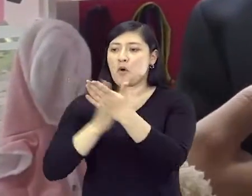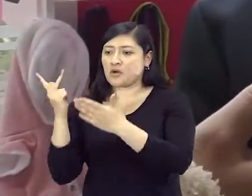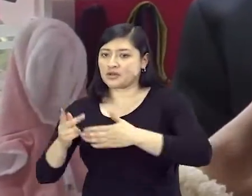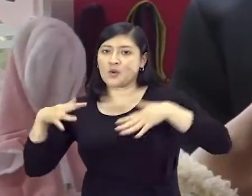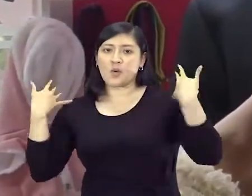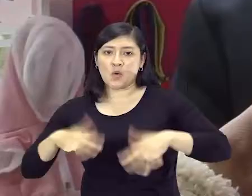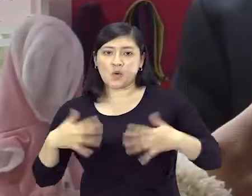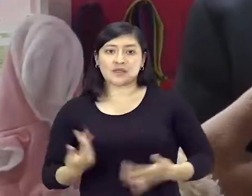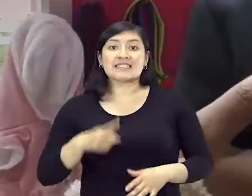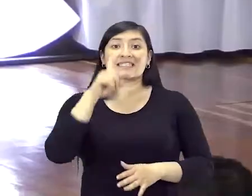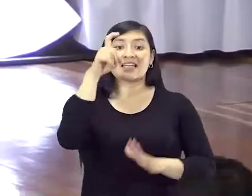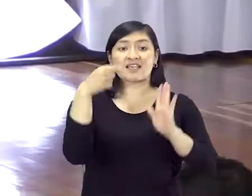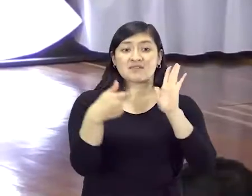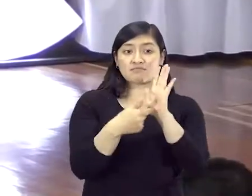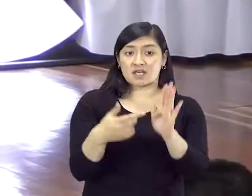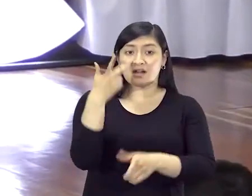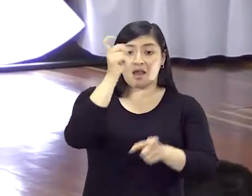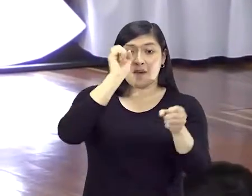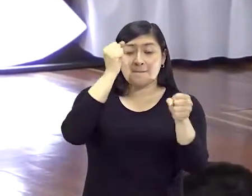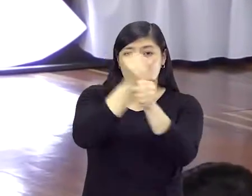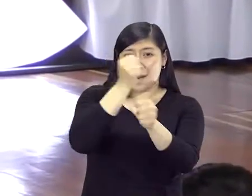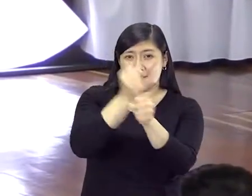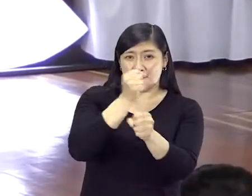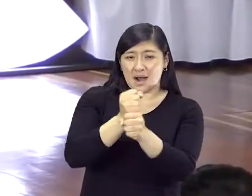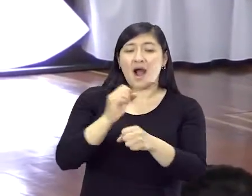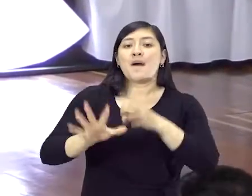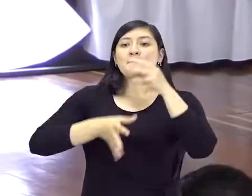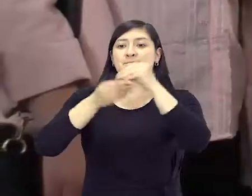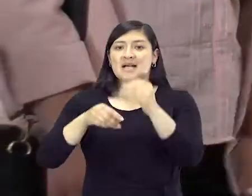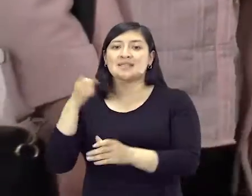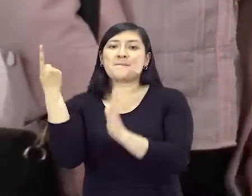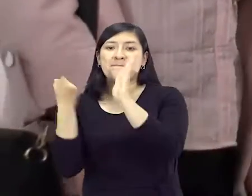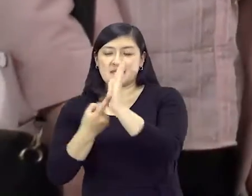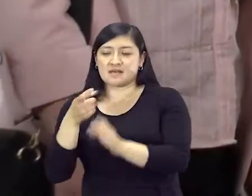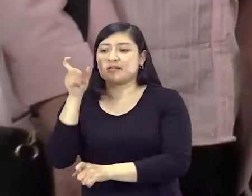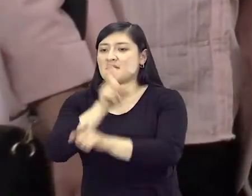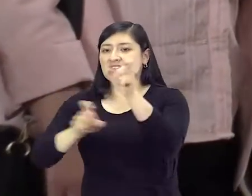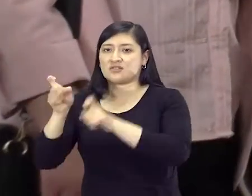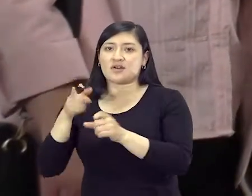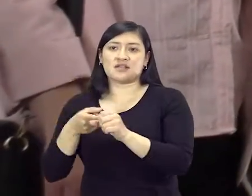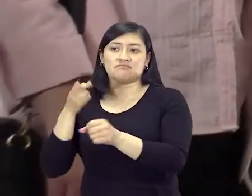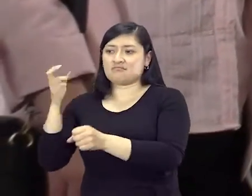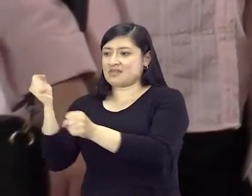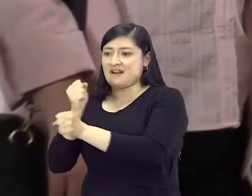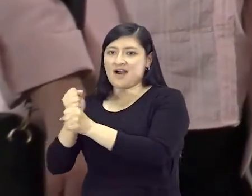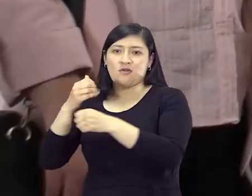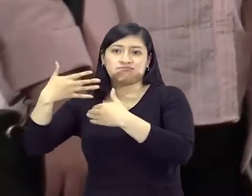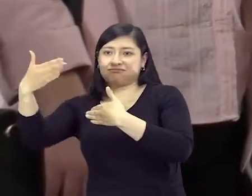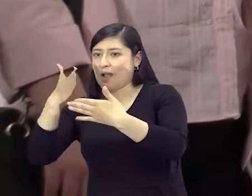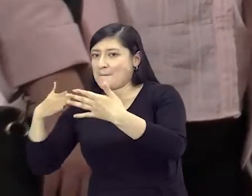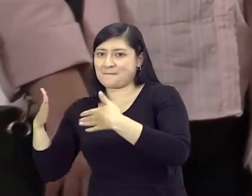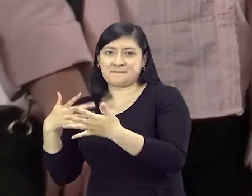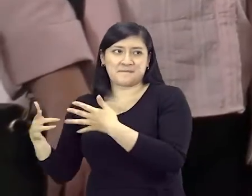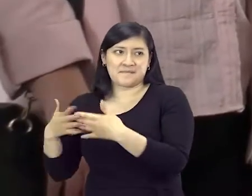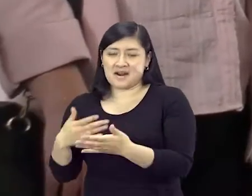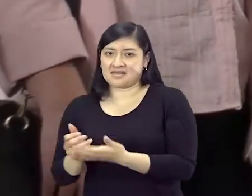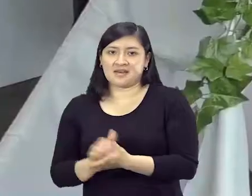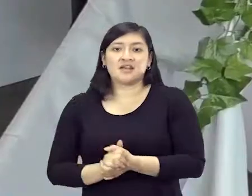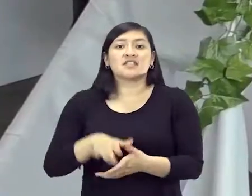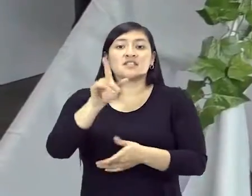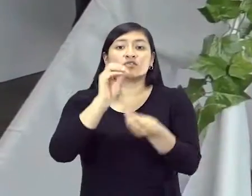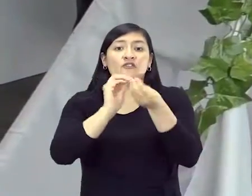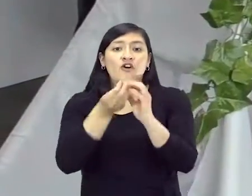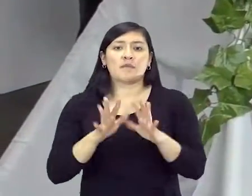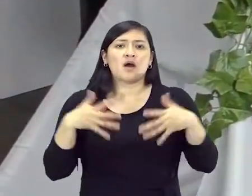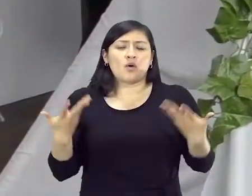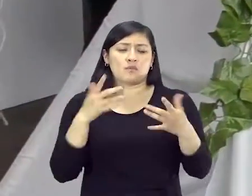generando 6.000 empleos directos y 9.000 indirectos. Un ejercicio de mostrar todo el trabajo que ha hecho la alcaldía.